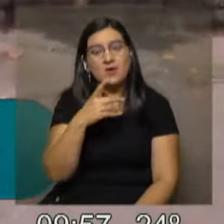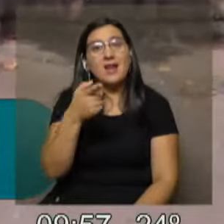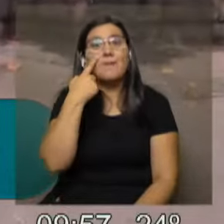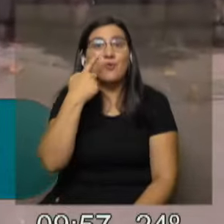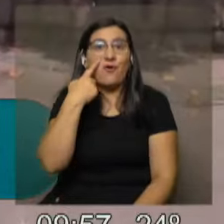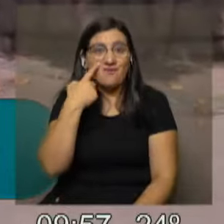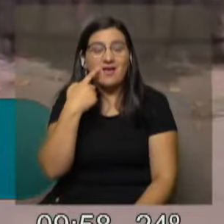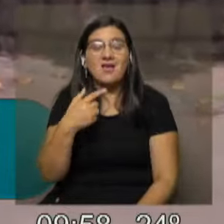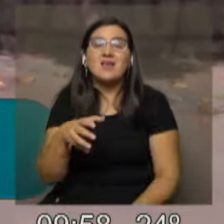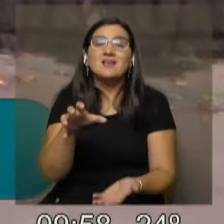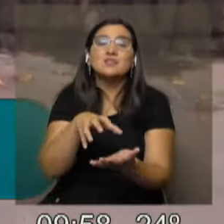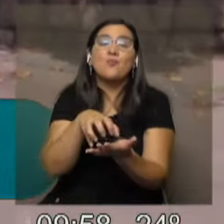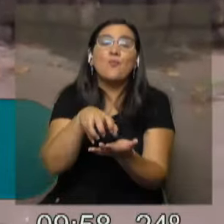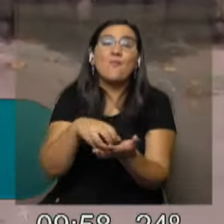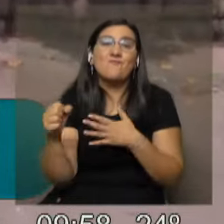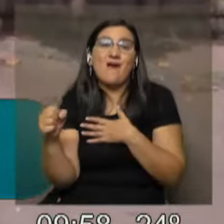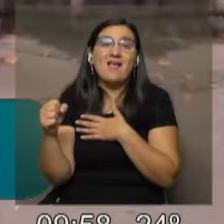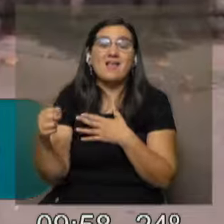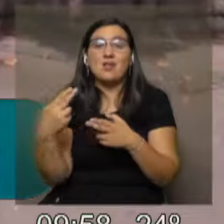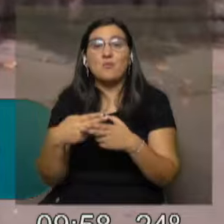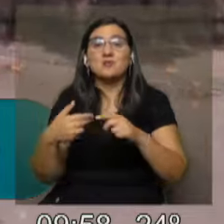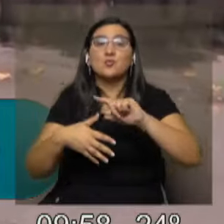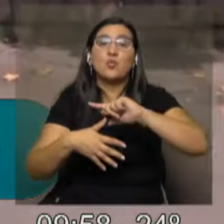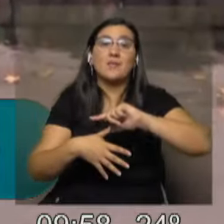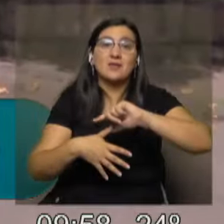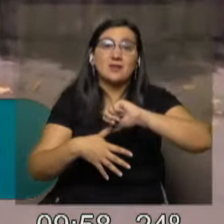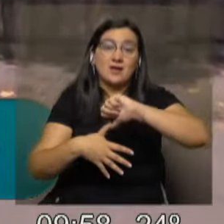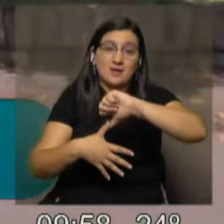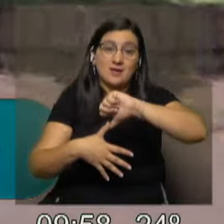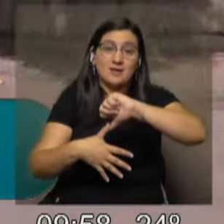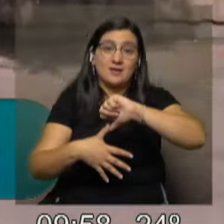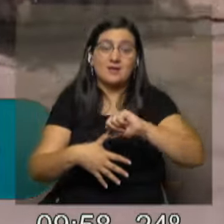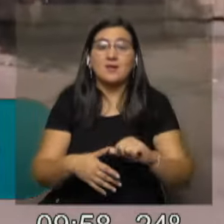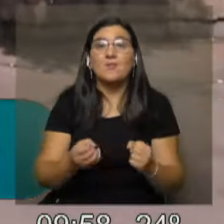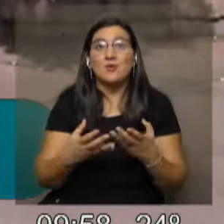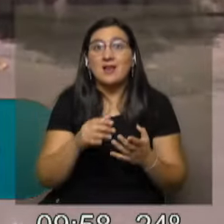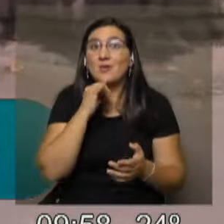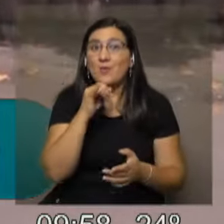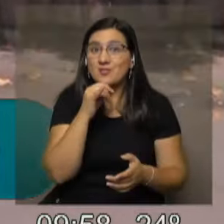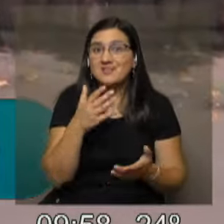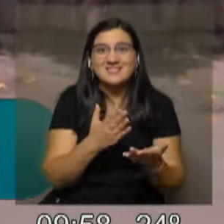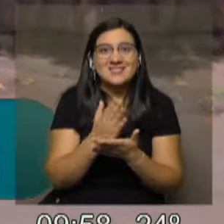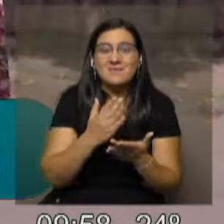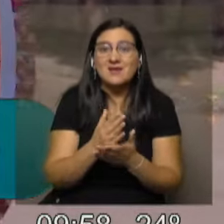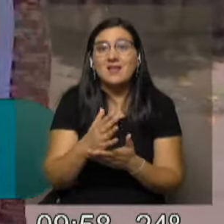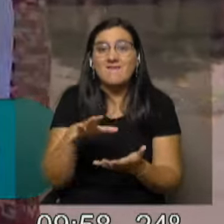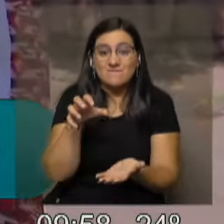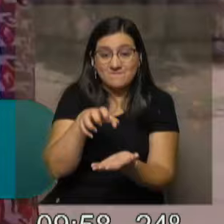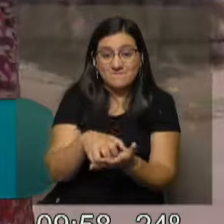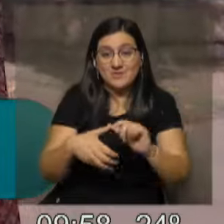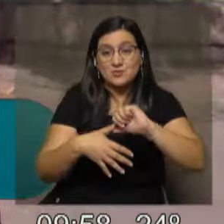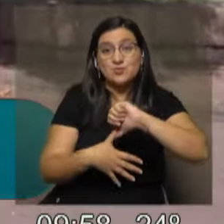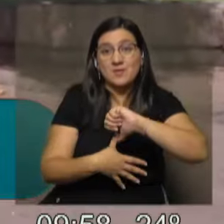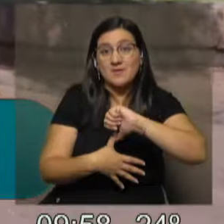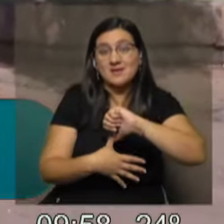listo. ¿Cómo era eso? ¿Qué te pasó la primera vez que te subiste ahí? Bueno, nada, como decimos, la anécdota esa de que siempre el Sudamérica es como el